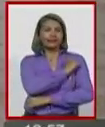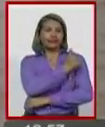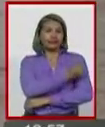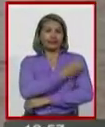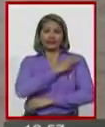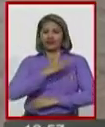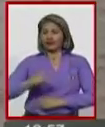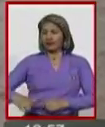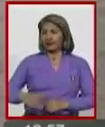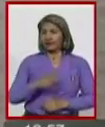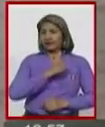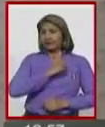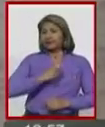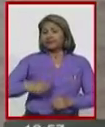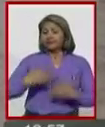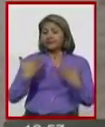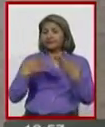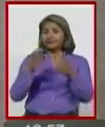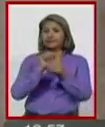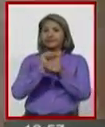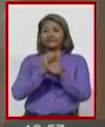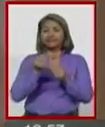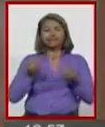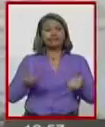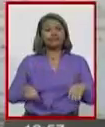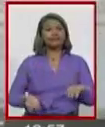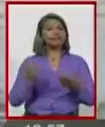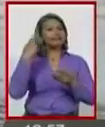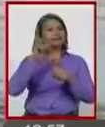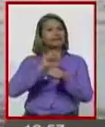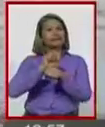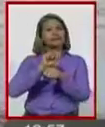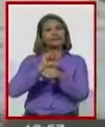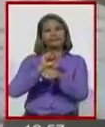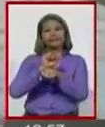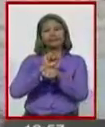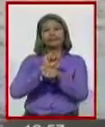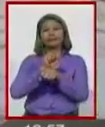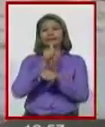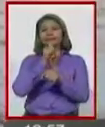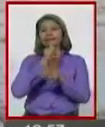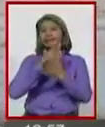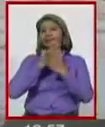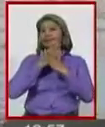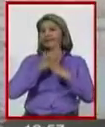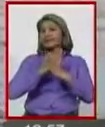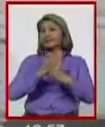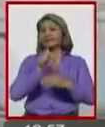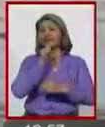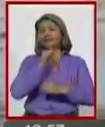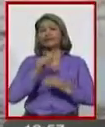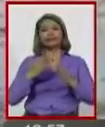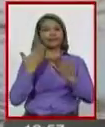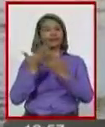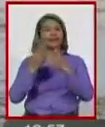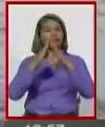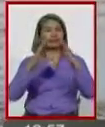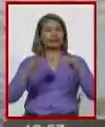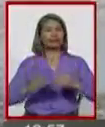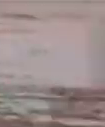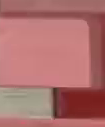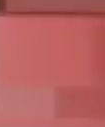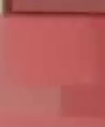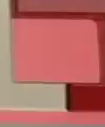Autoridades municipales y de la gobernación realizan los trabajos con maquinaria pesada para evitar que el agua de la quebrada continúe llegando a las viviendas de